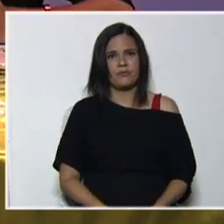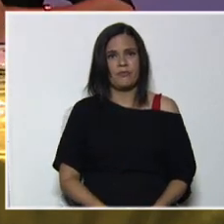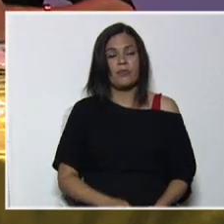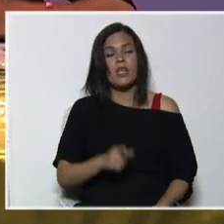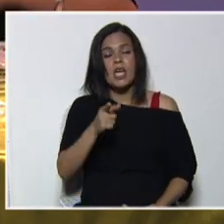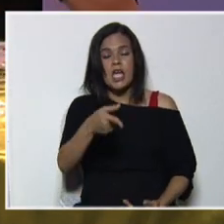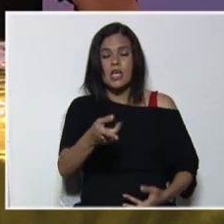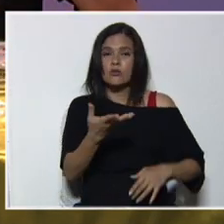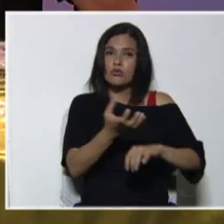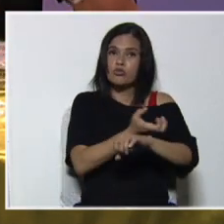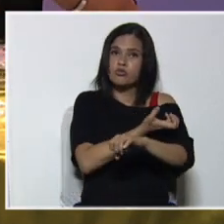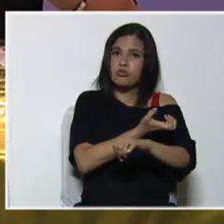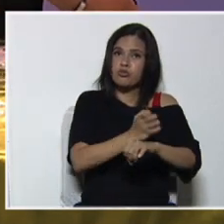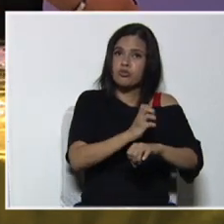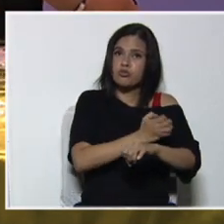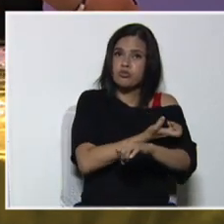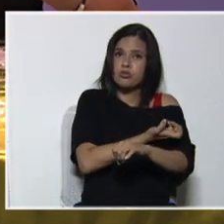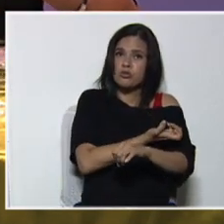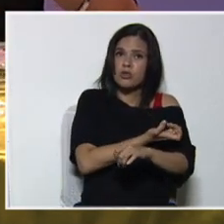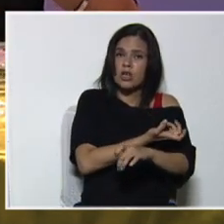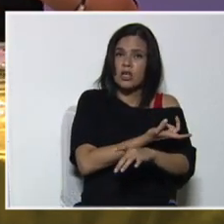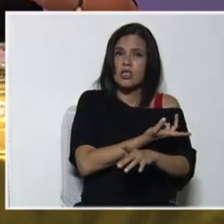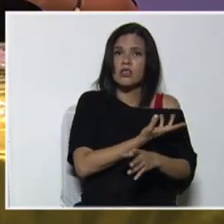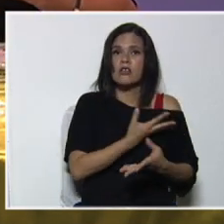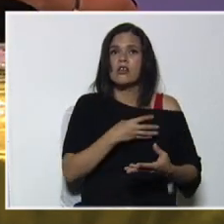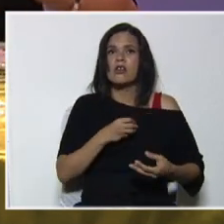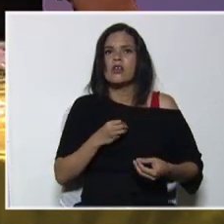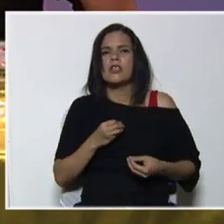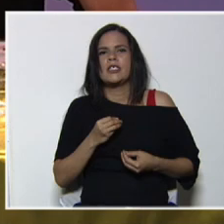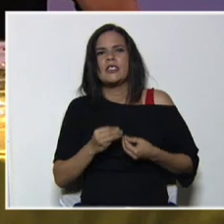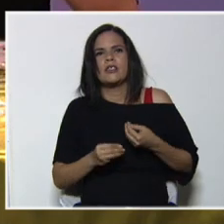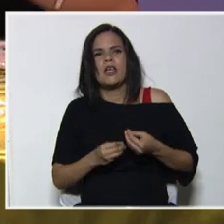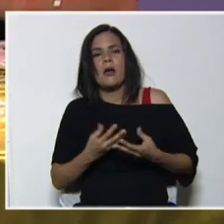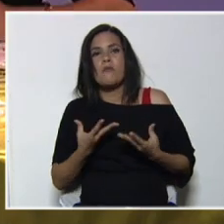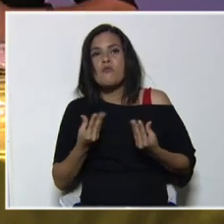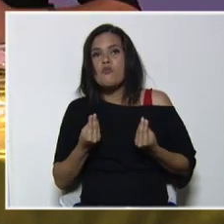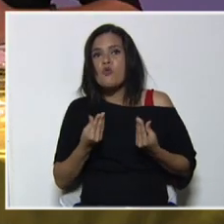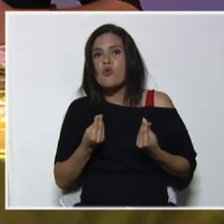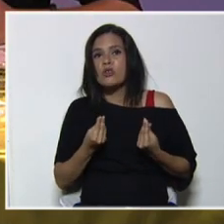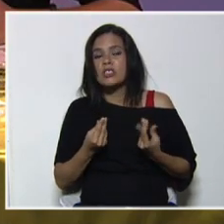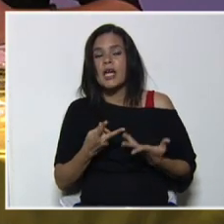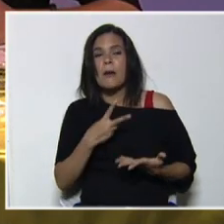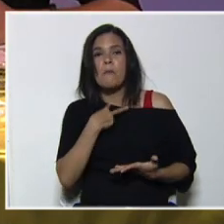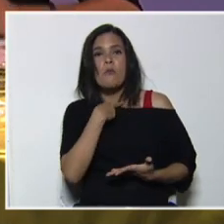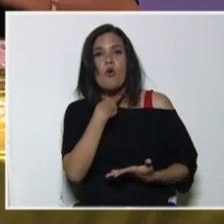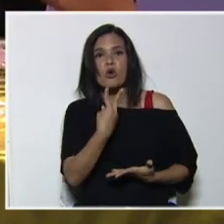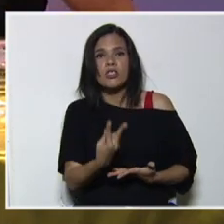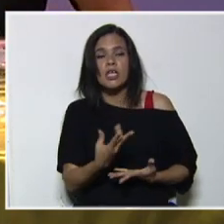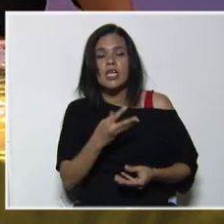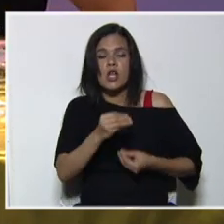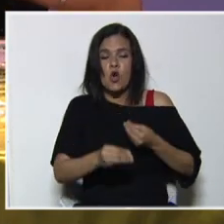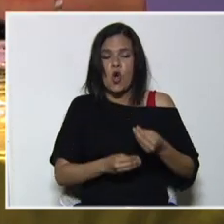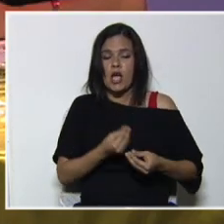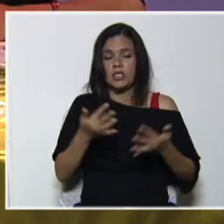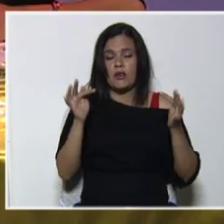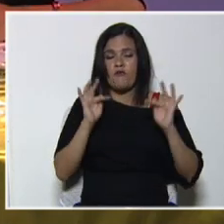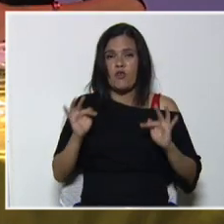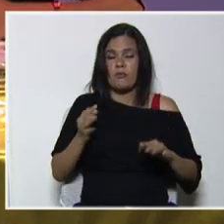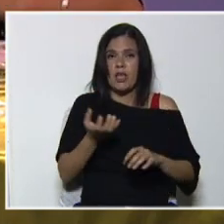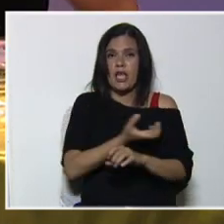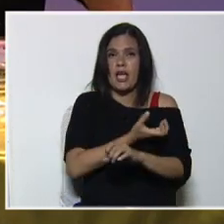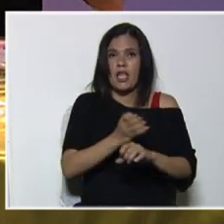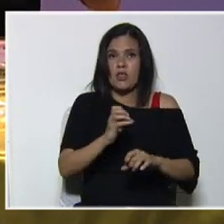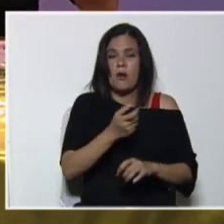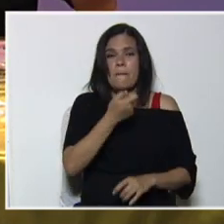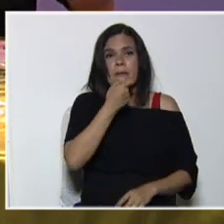Estos cantos son polifónicos a varias voces y los hacen en forma de canon. Bellísimos estos